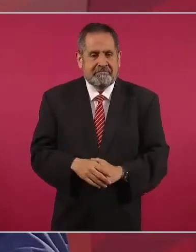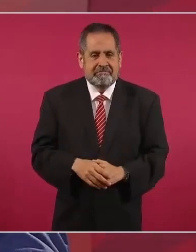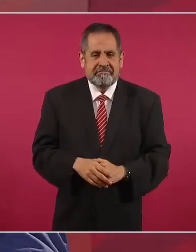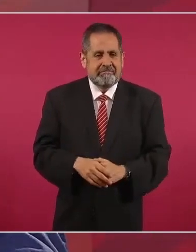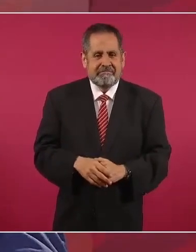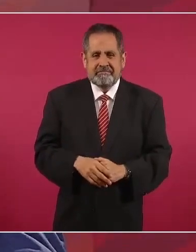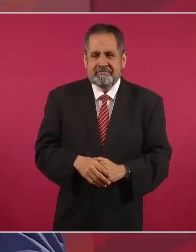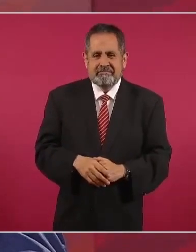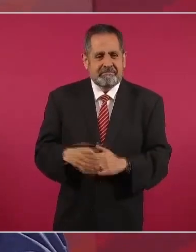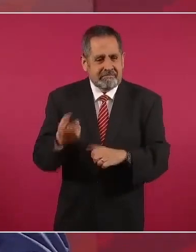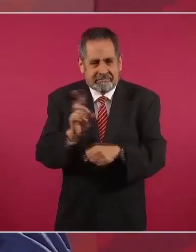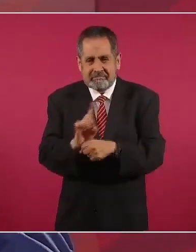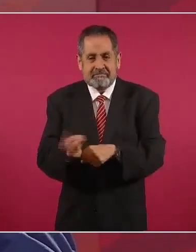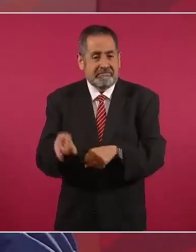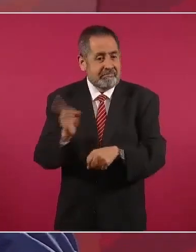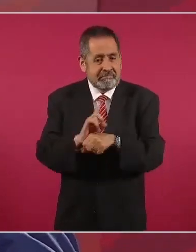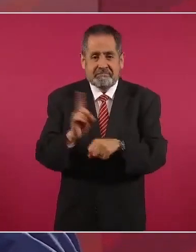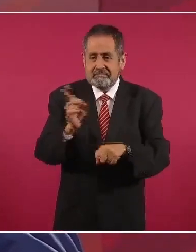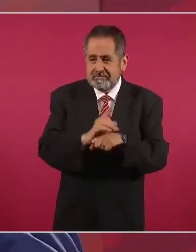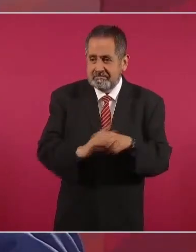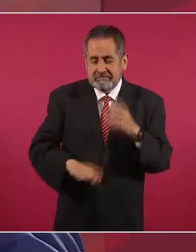de todos los días.